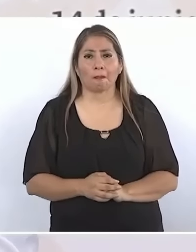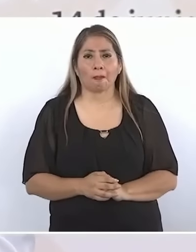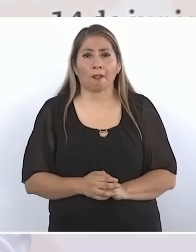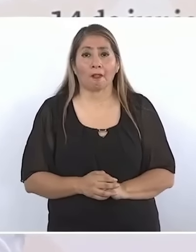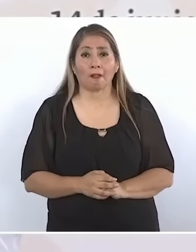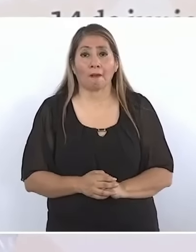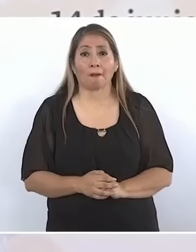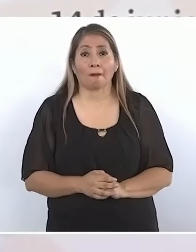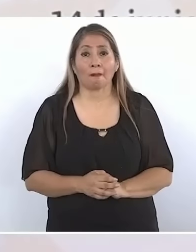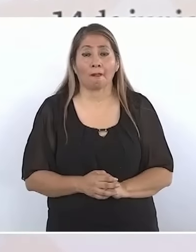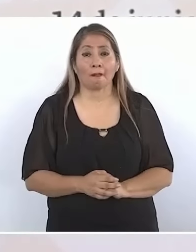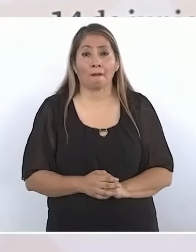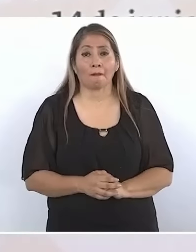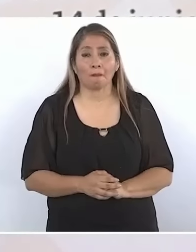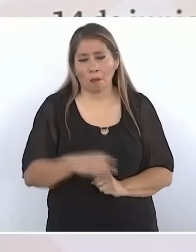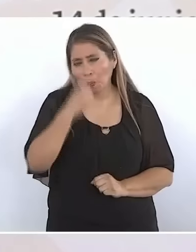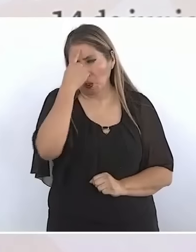para